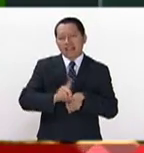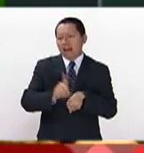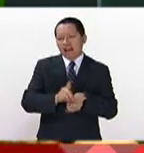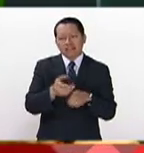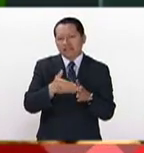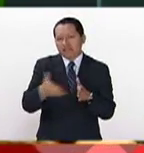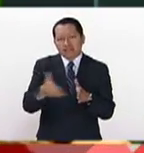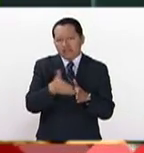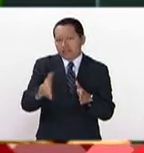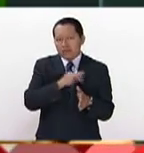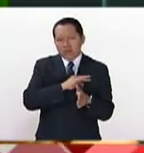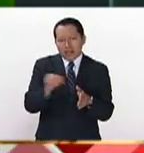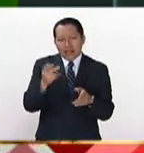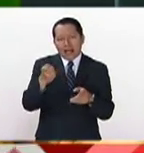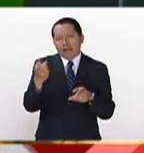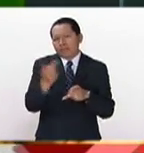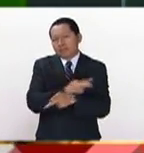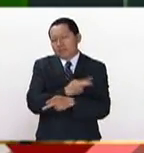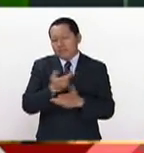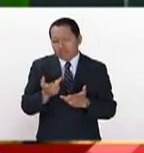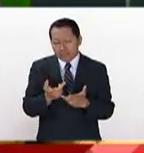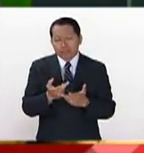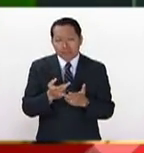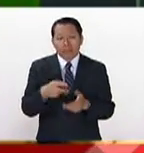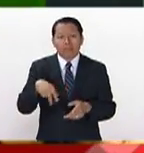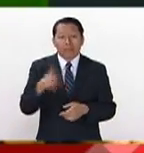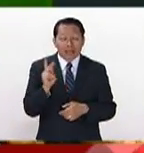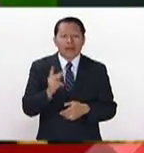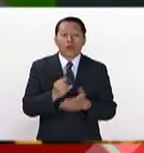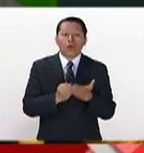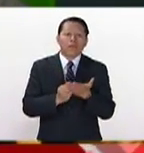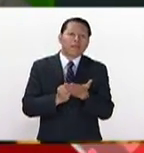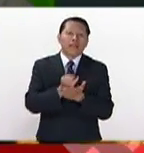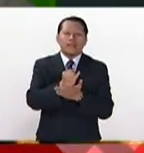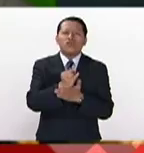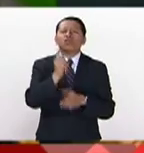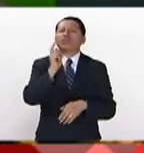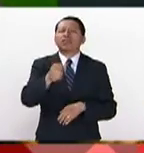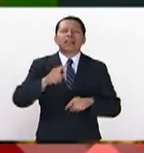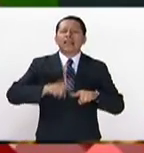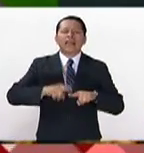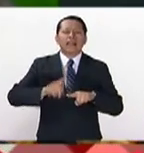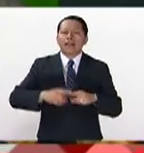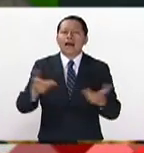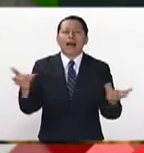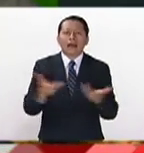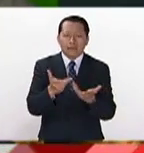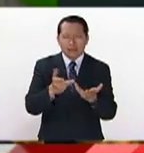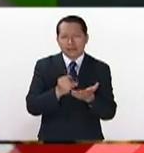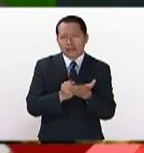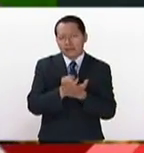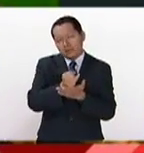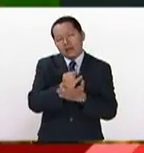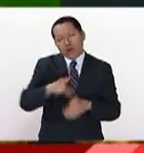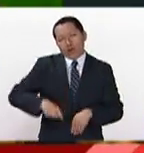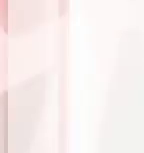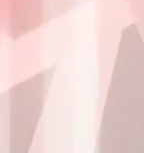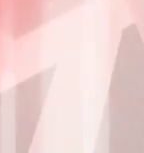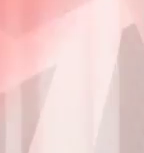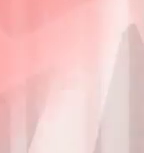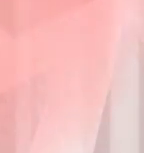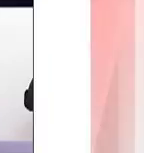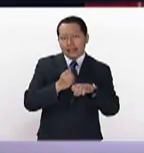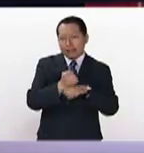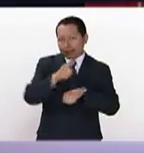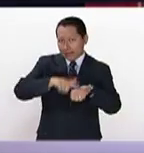que puedan ocurrir ese tipo de incidencias, pero es una decisión que le corresponde finalmente a los gobiernos estatales.